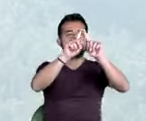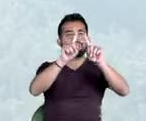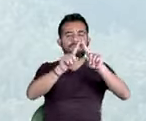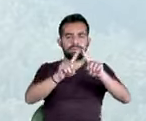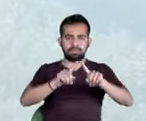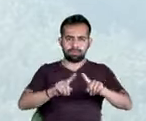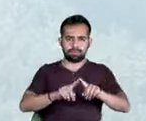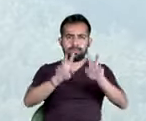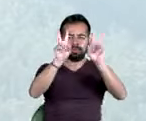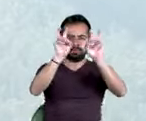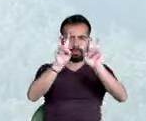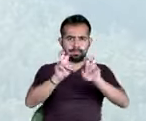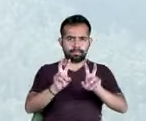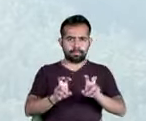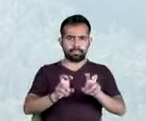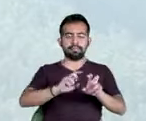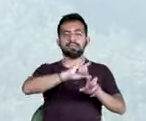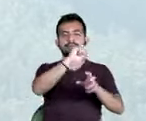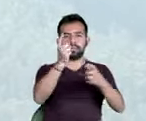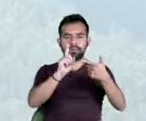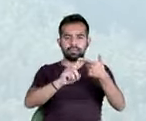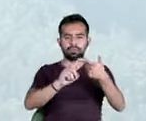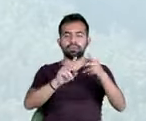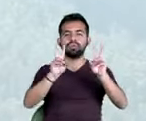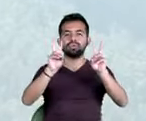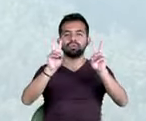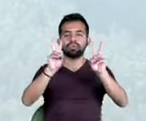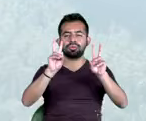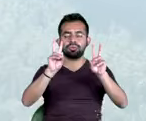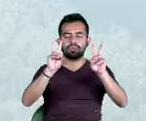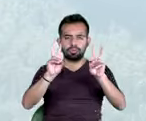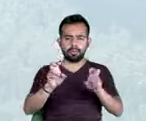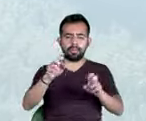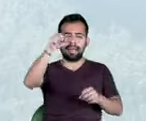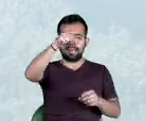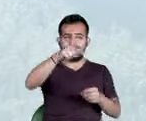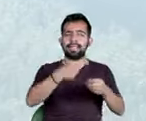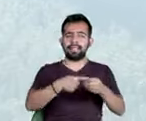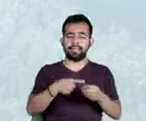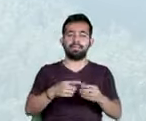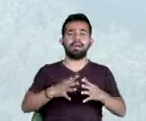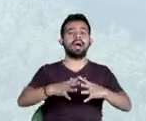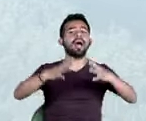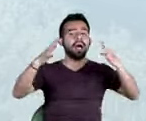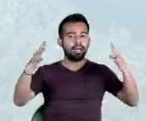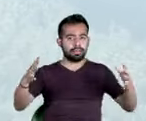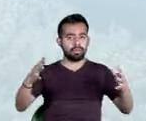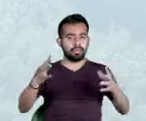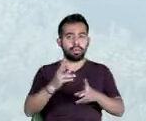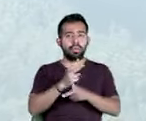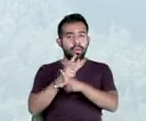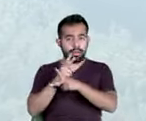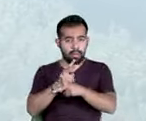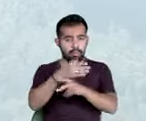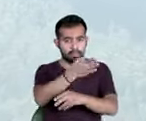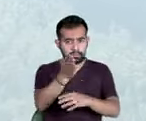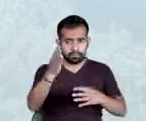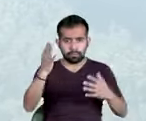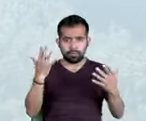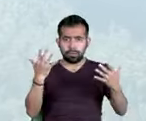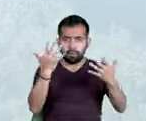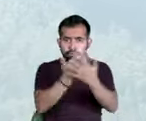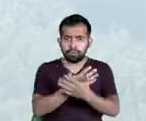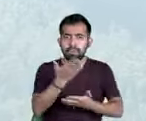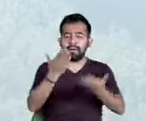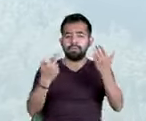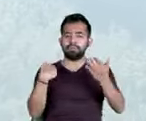serán presentados. Segunda característica, Quito es una ciudad ya muy grande. Cuidado y ustedes se confunden con que solamente tenemos